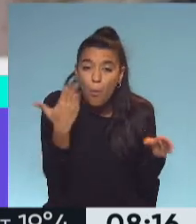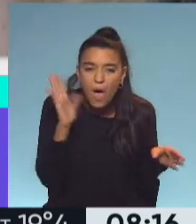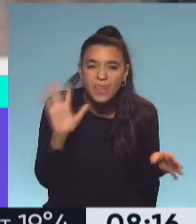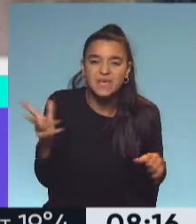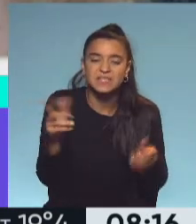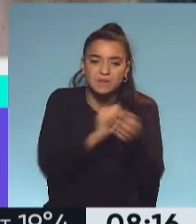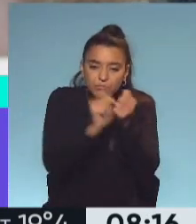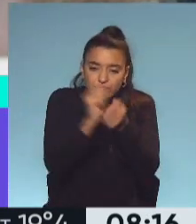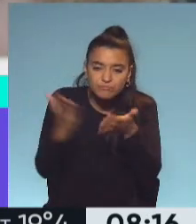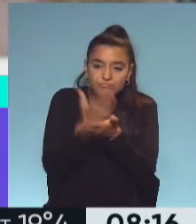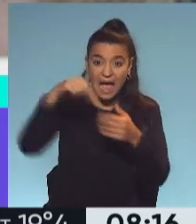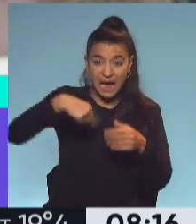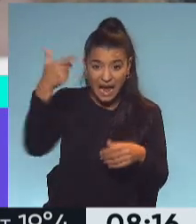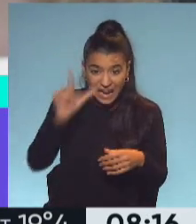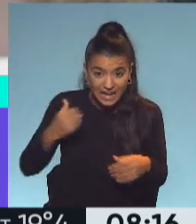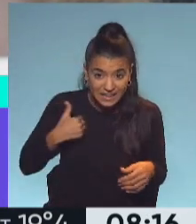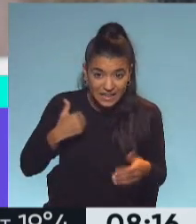fabricadas aquí en nuestro país?